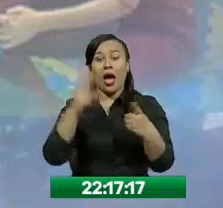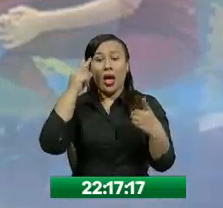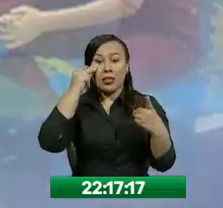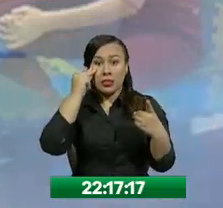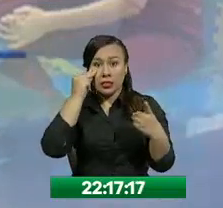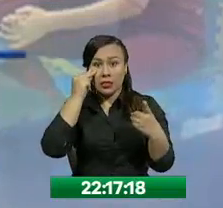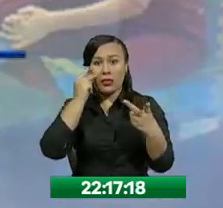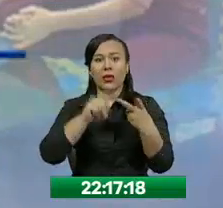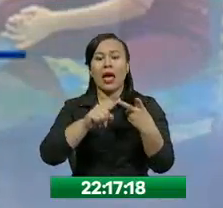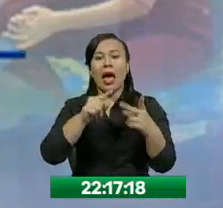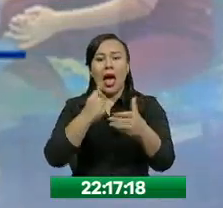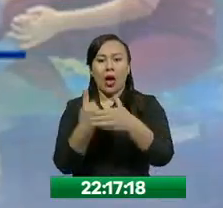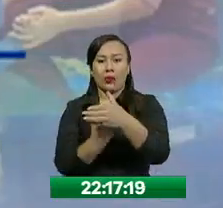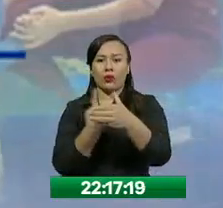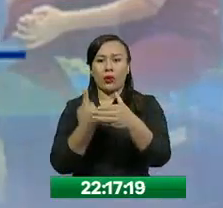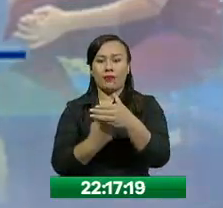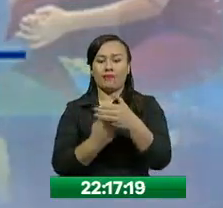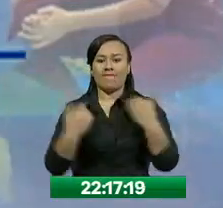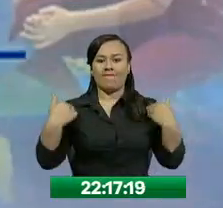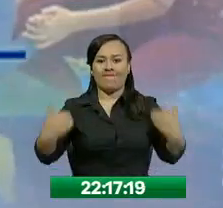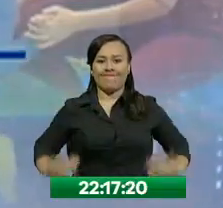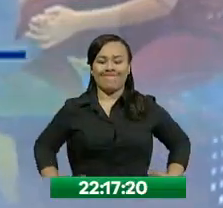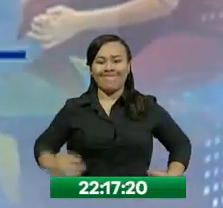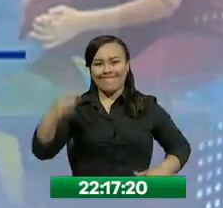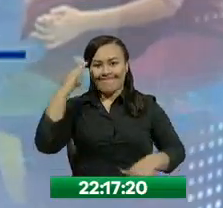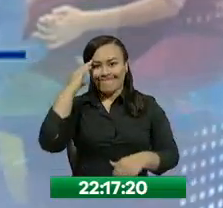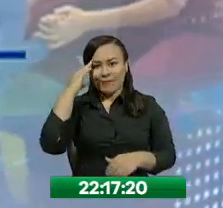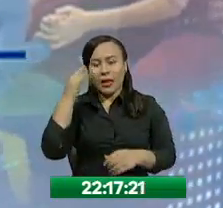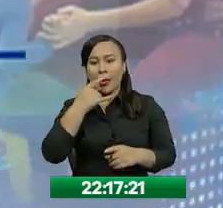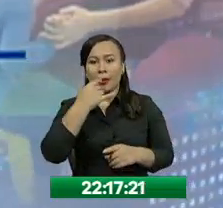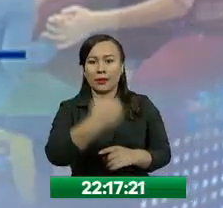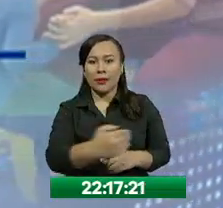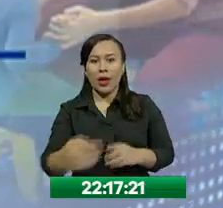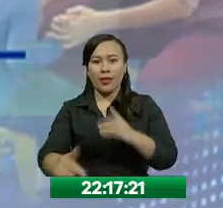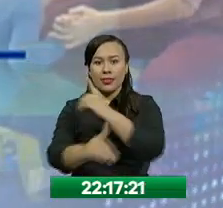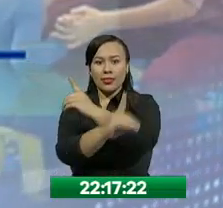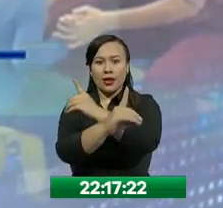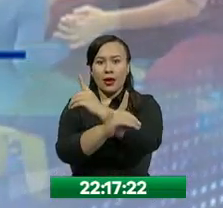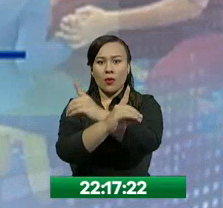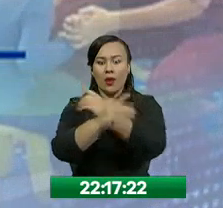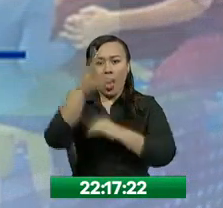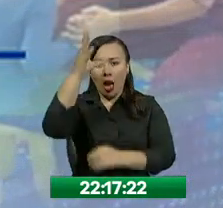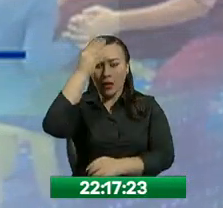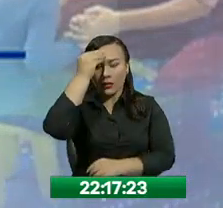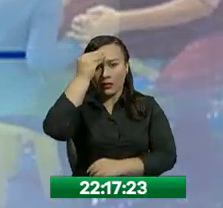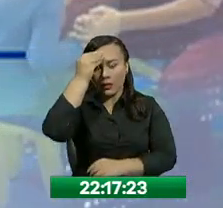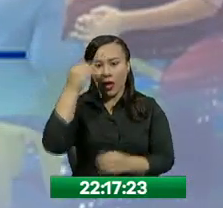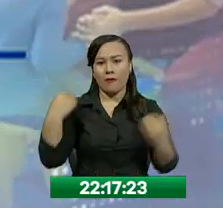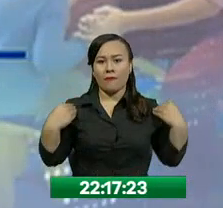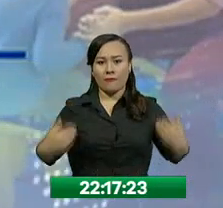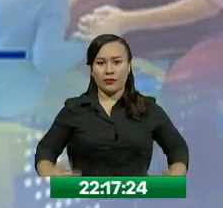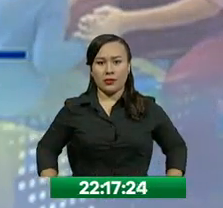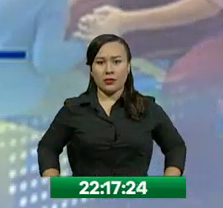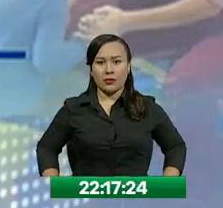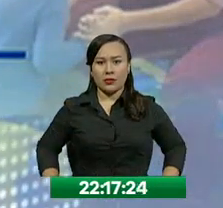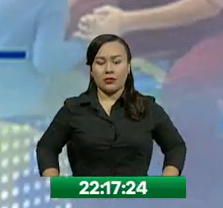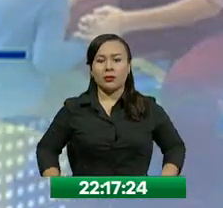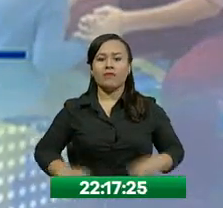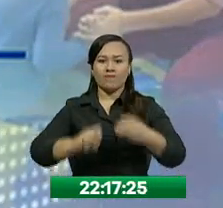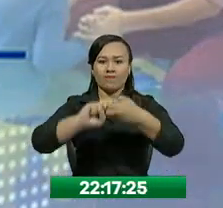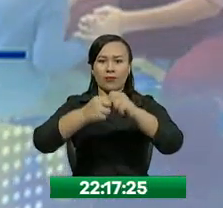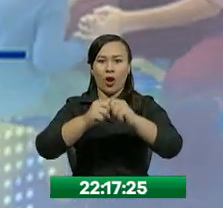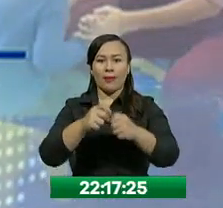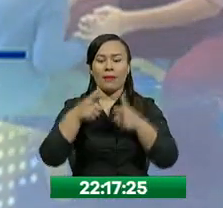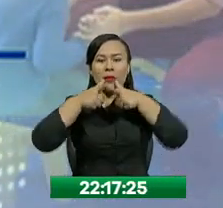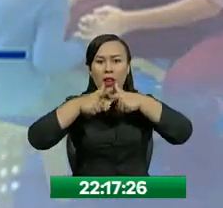Down, autismo, parálisis cerebral infantil, discapacidad intelectual, física y trastornos